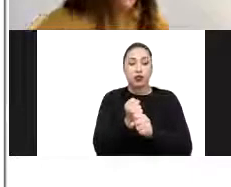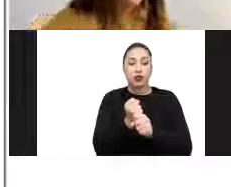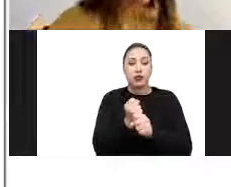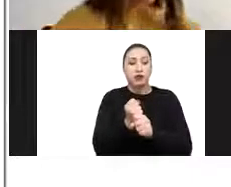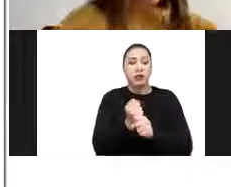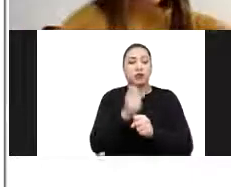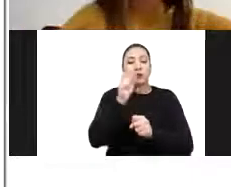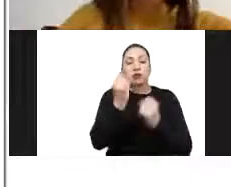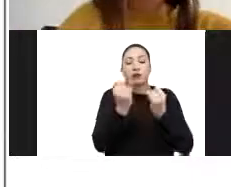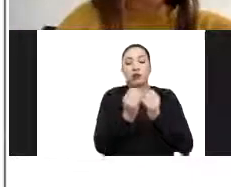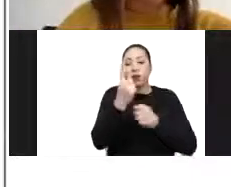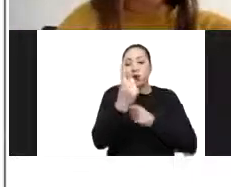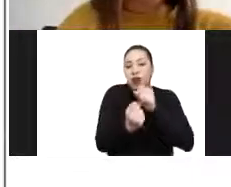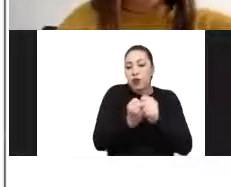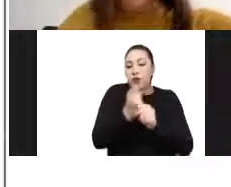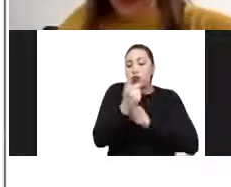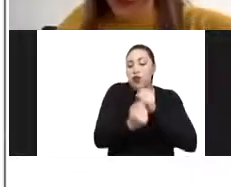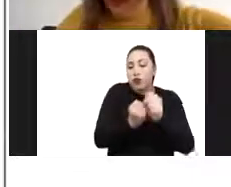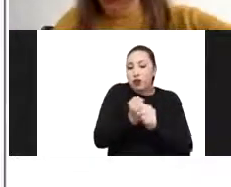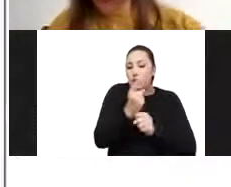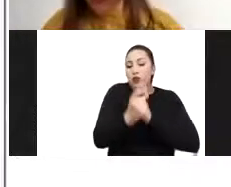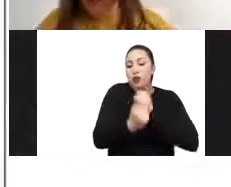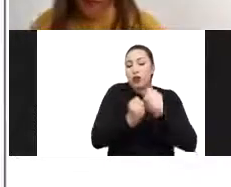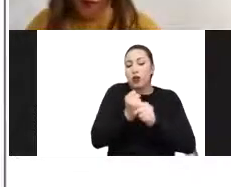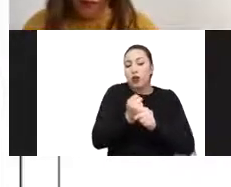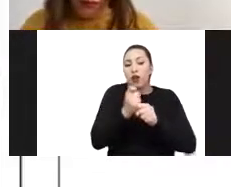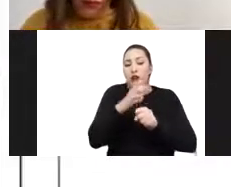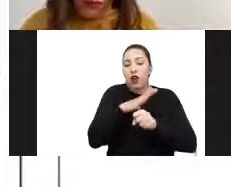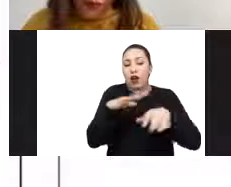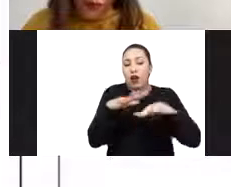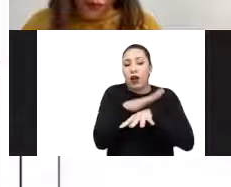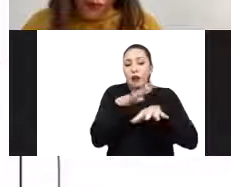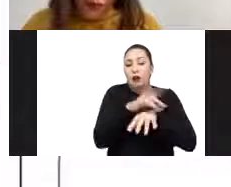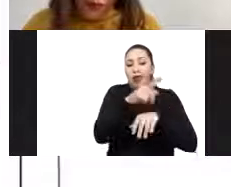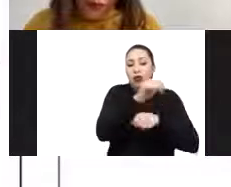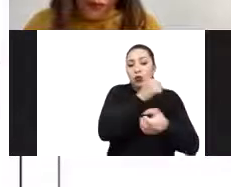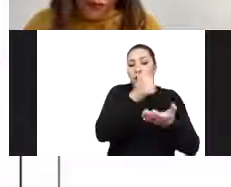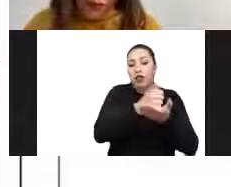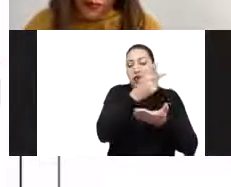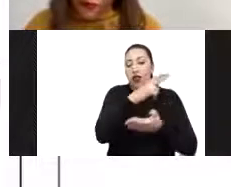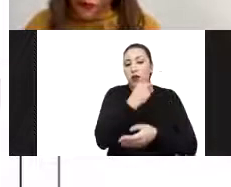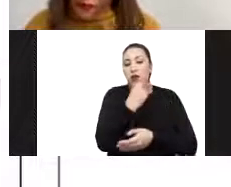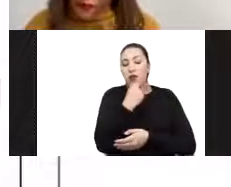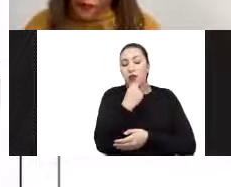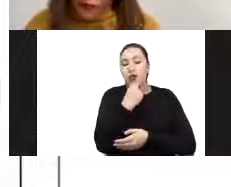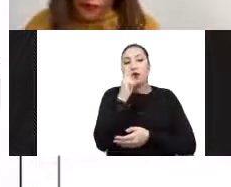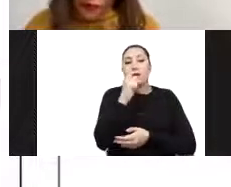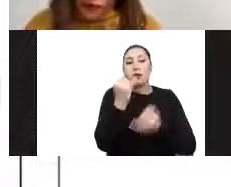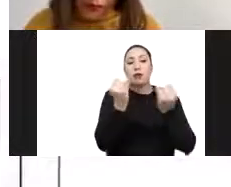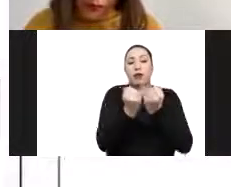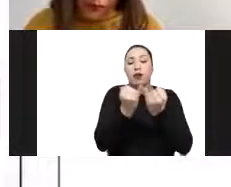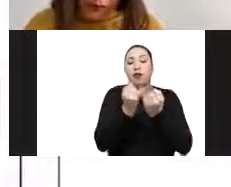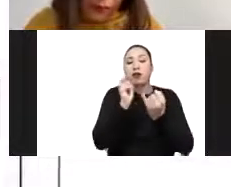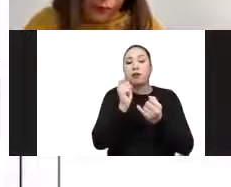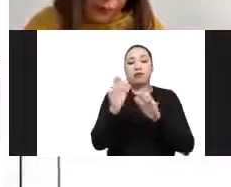promedio anual histórica que la ciudad tuvo y la precipitación esperada